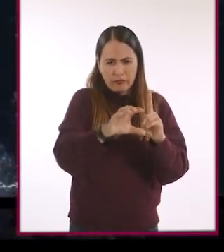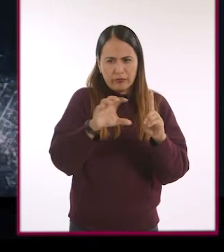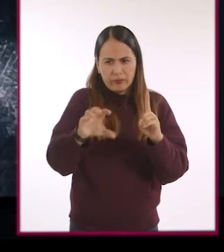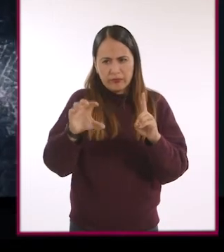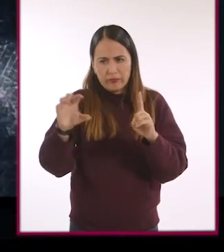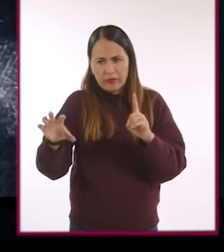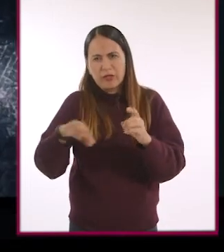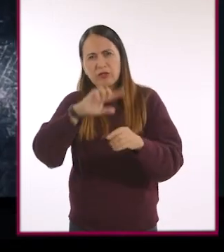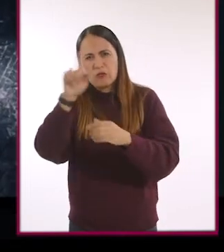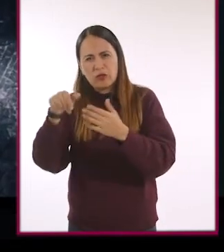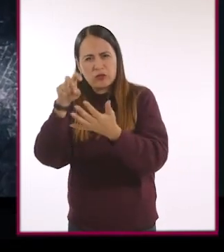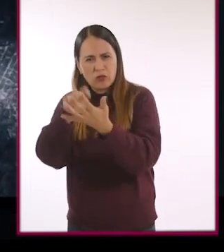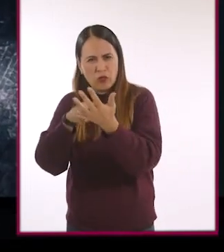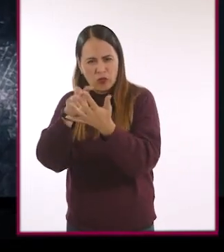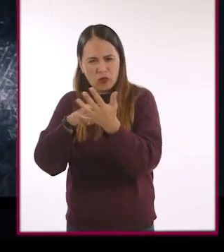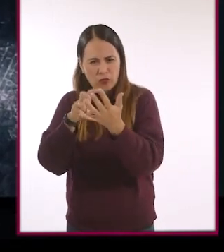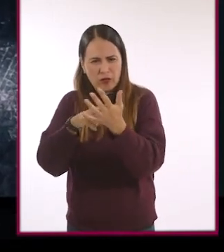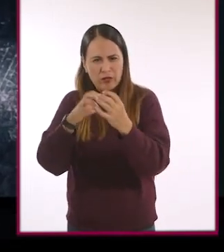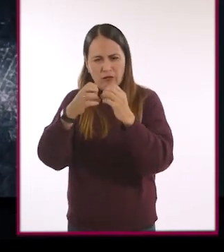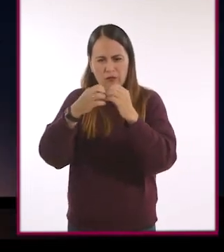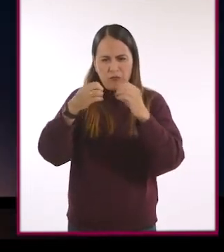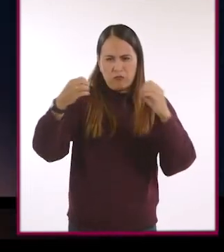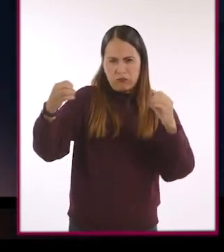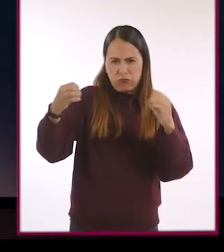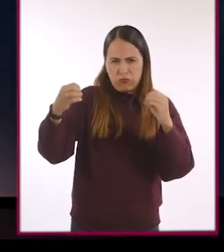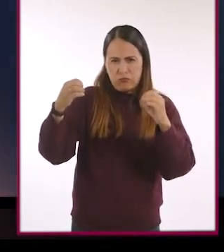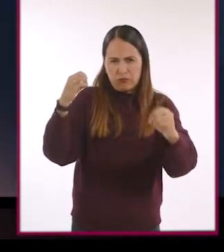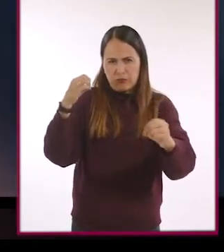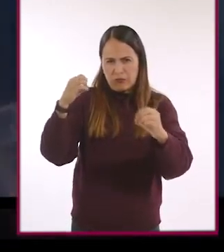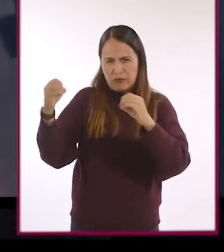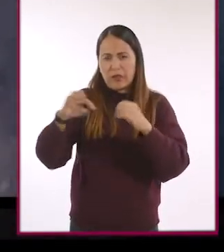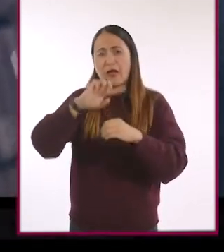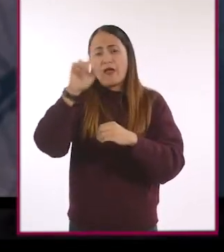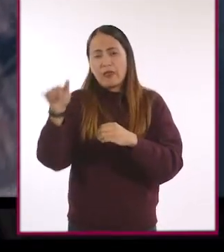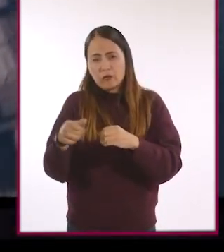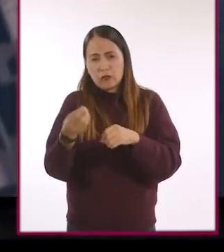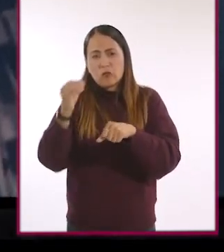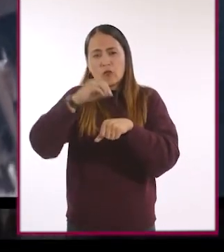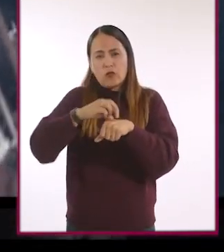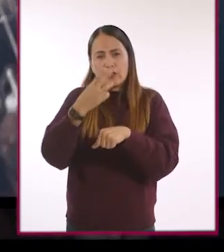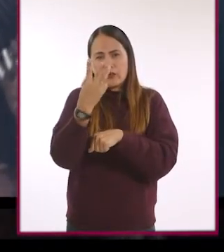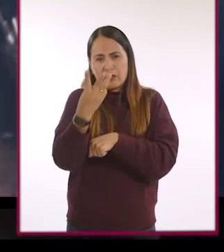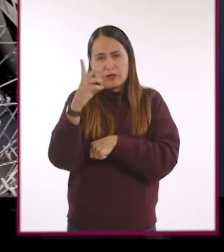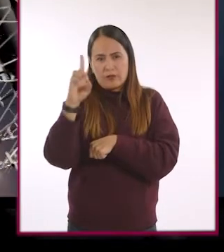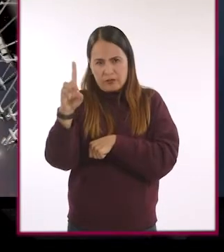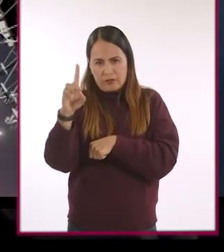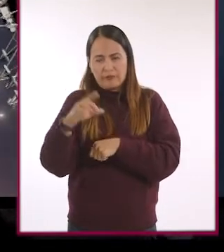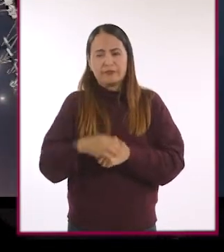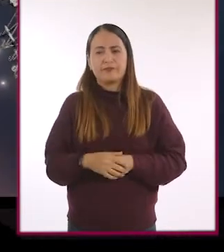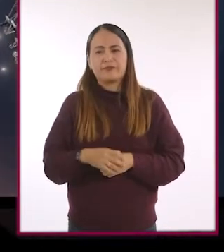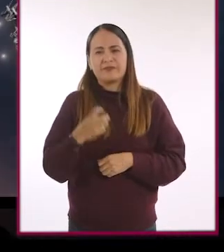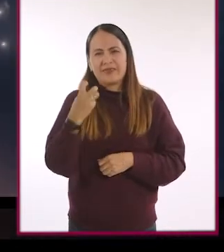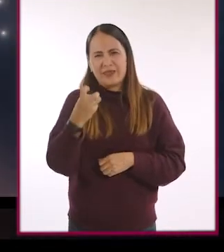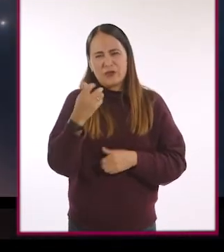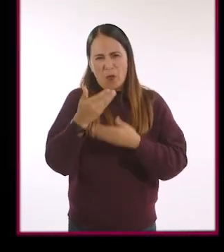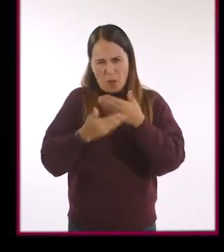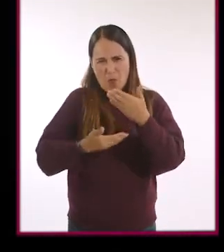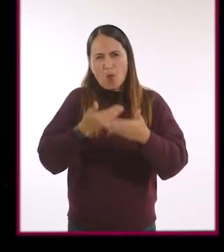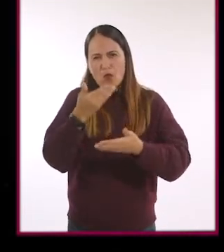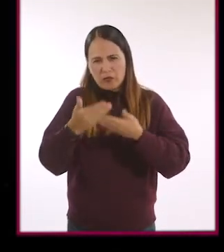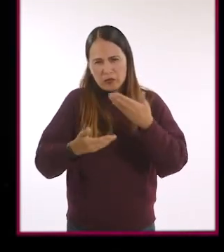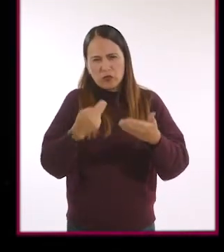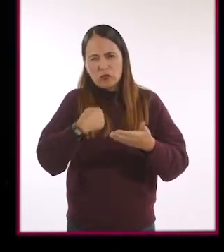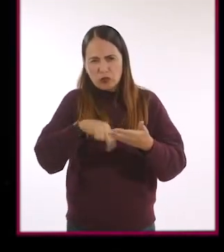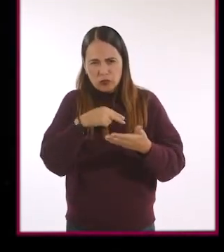poco de corrección, se hace la separación entre ellos y se anima. Estos son algunos de los procesos que utilizamos